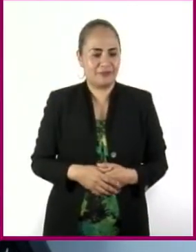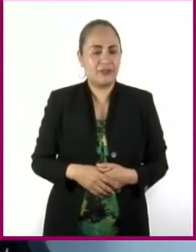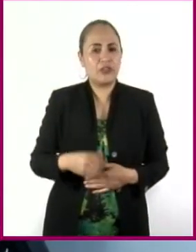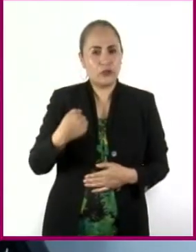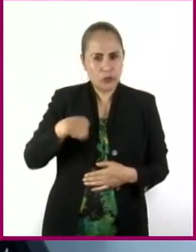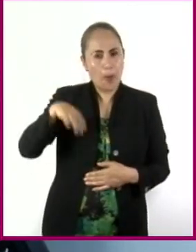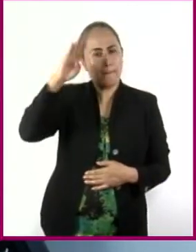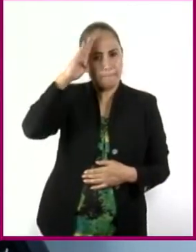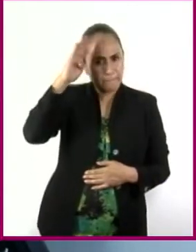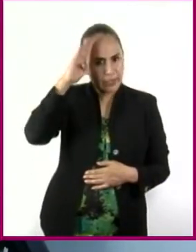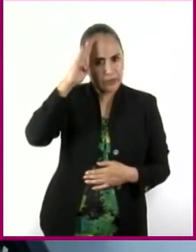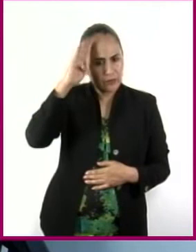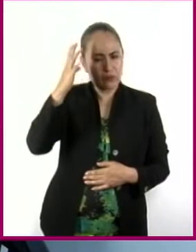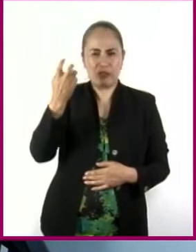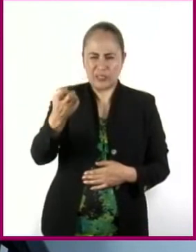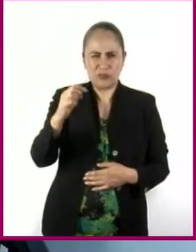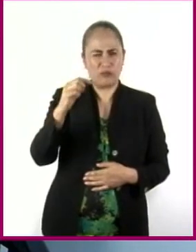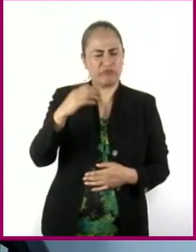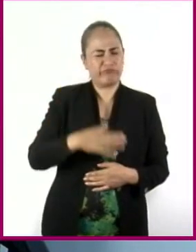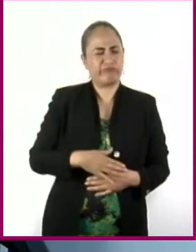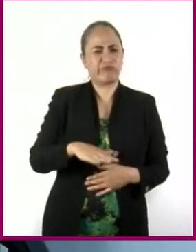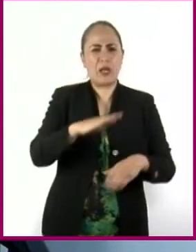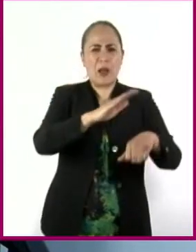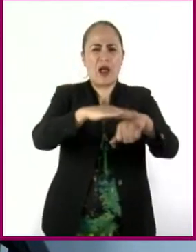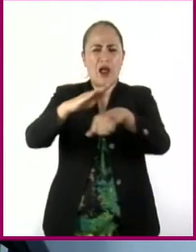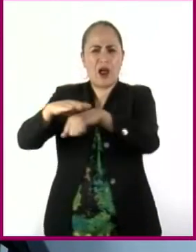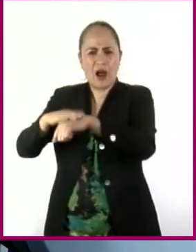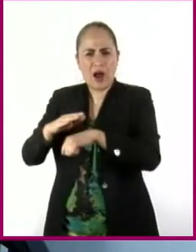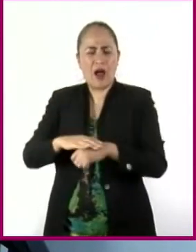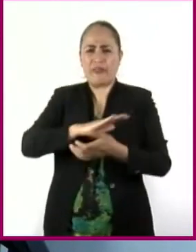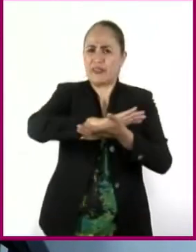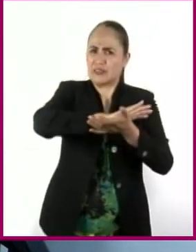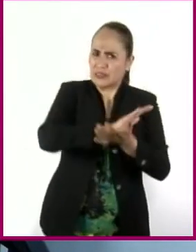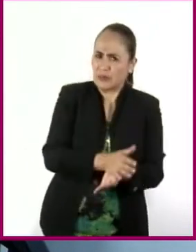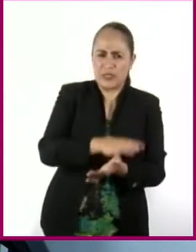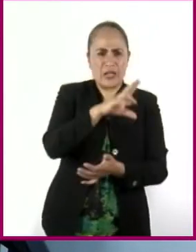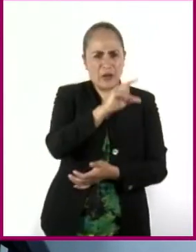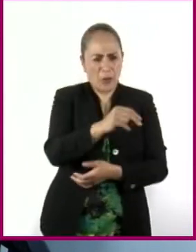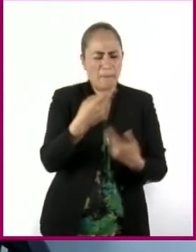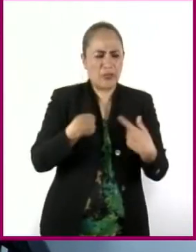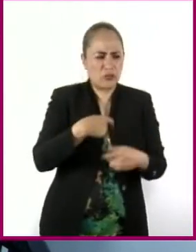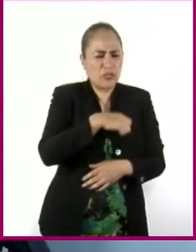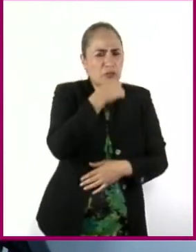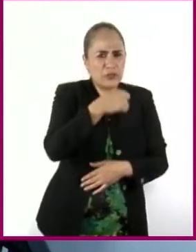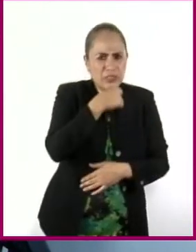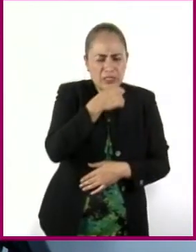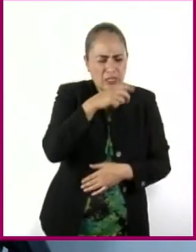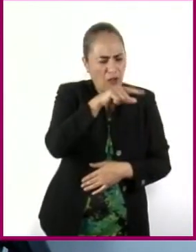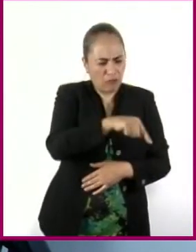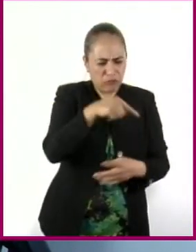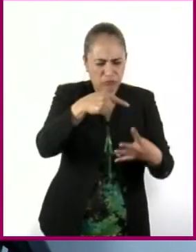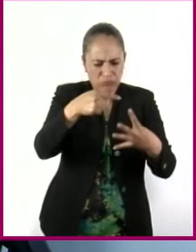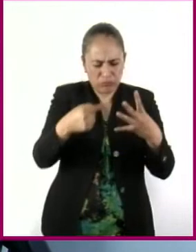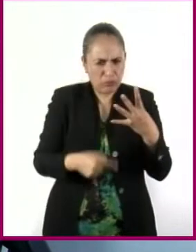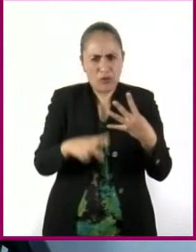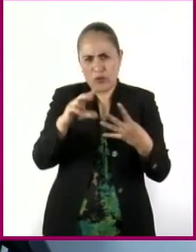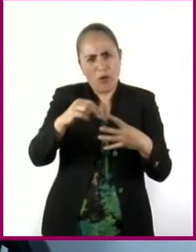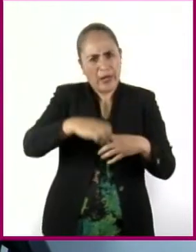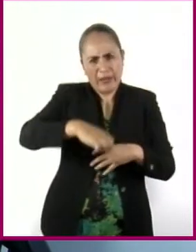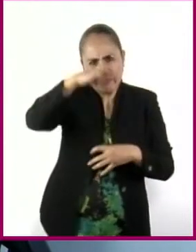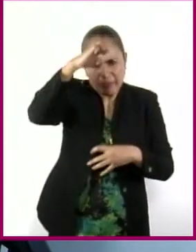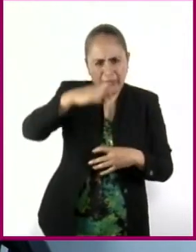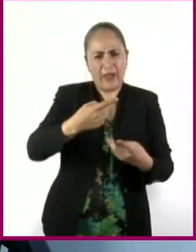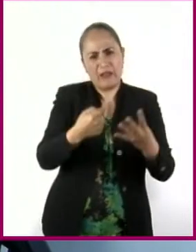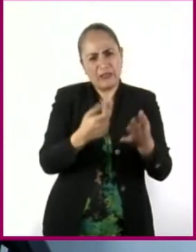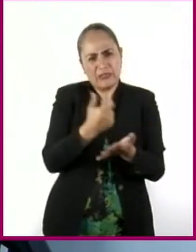Pienso que es muy importante hacer conciencia acerca de no discriminar a las personas mayores en ninguno de los sentidos, por su edad,